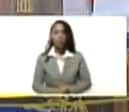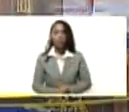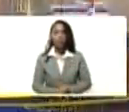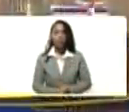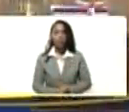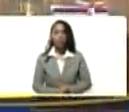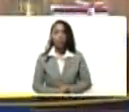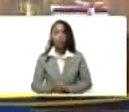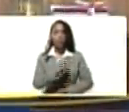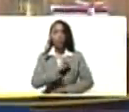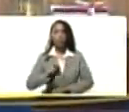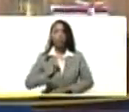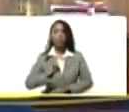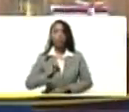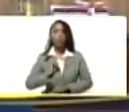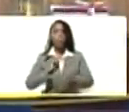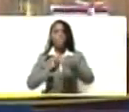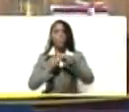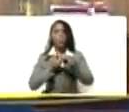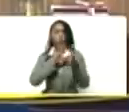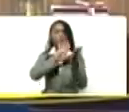identificarse conectarse